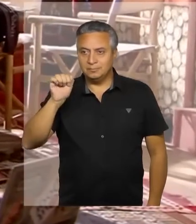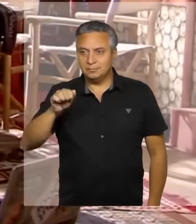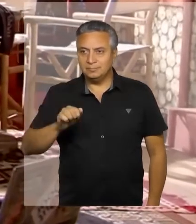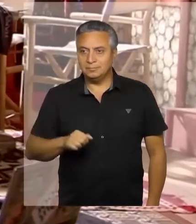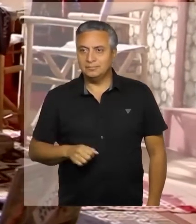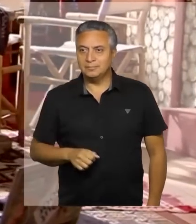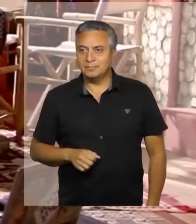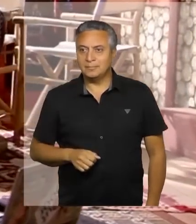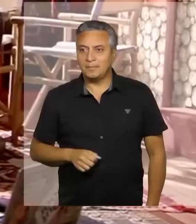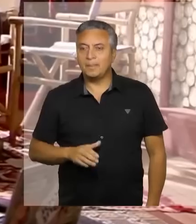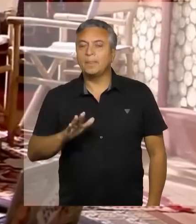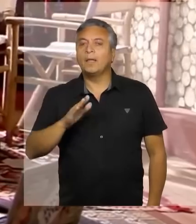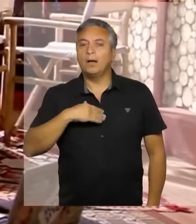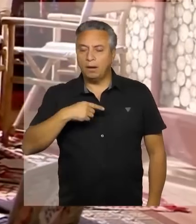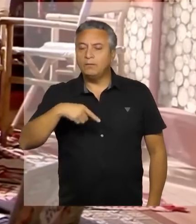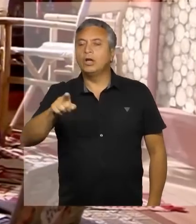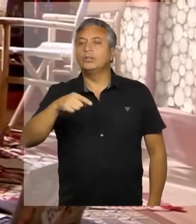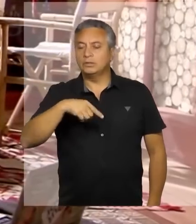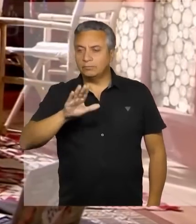Ya, ya.